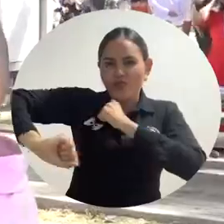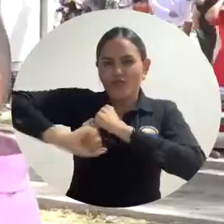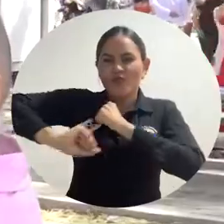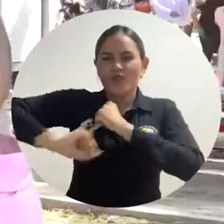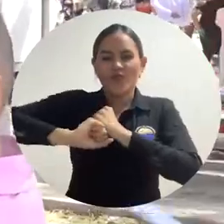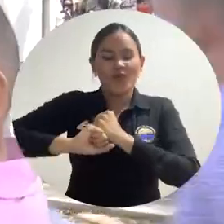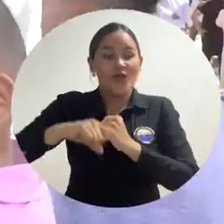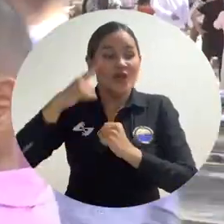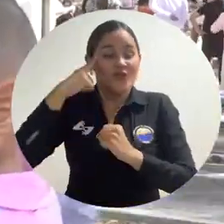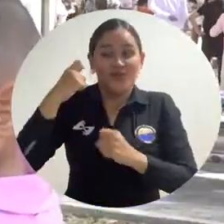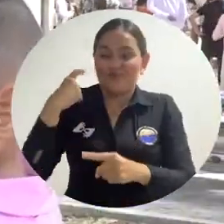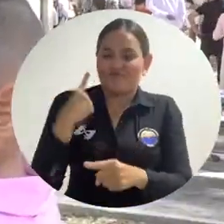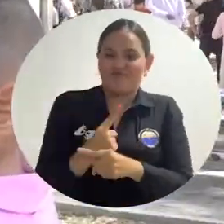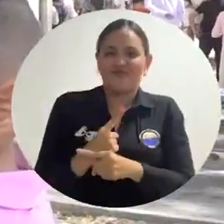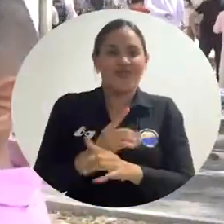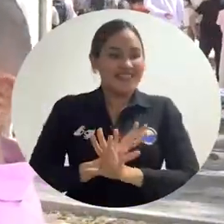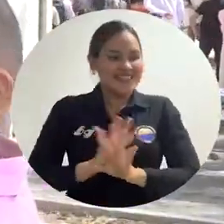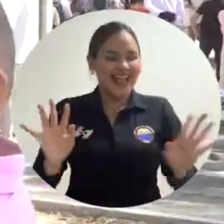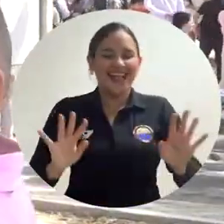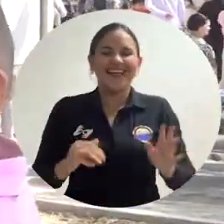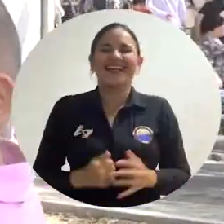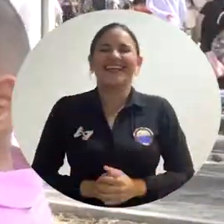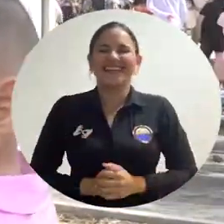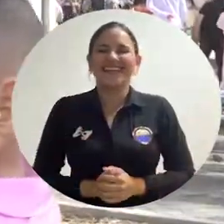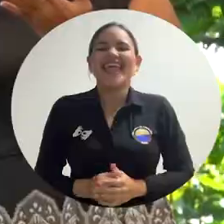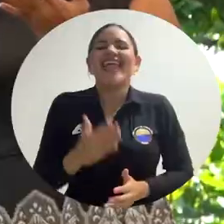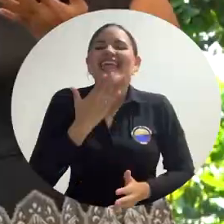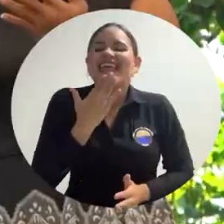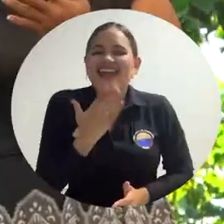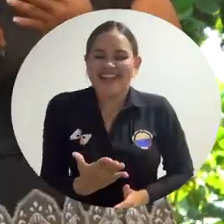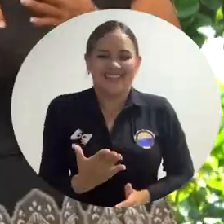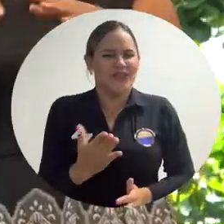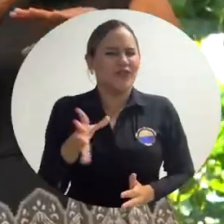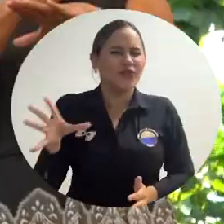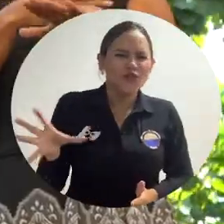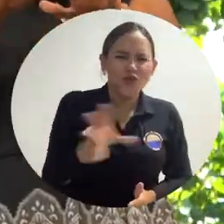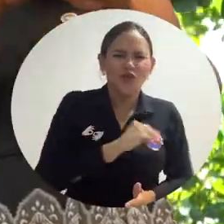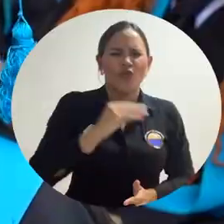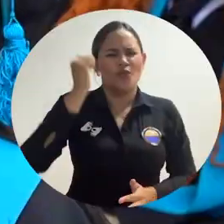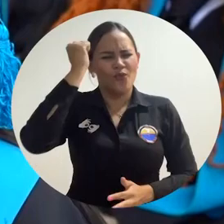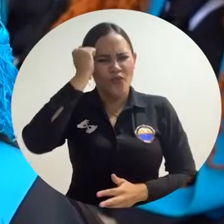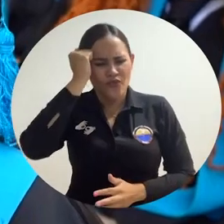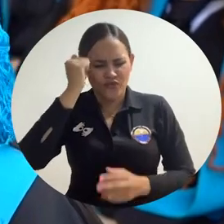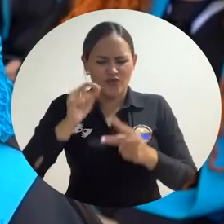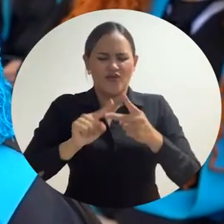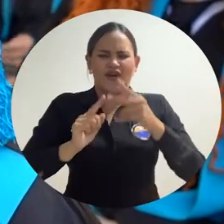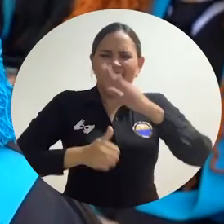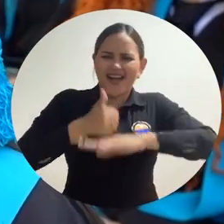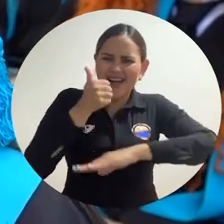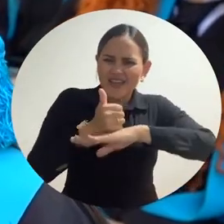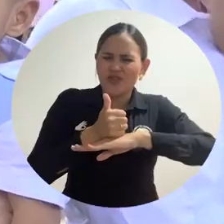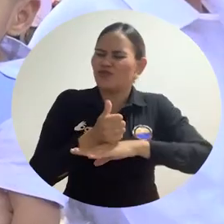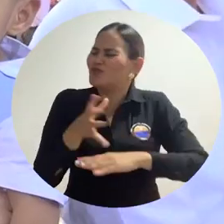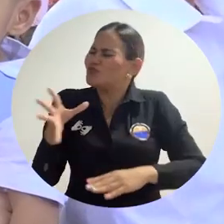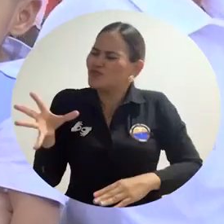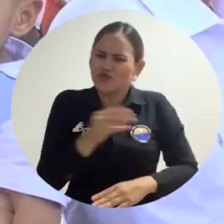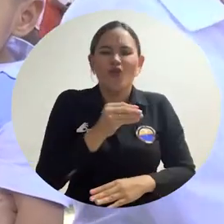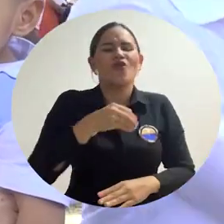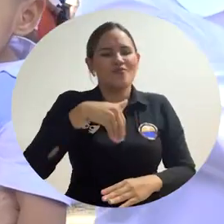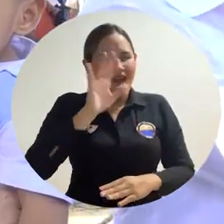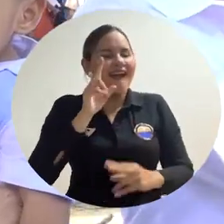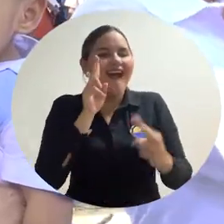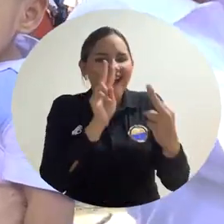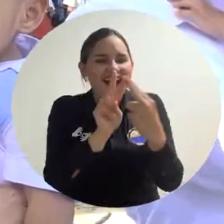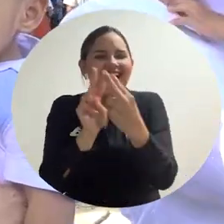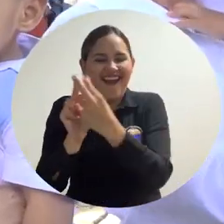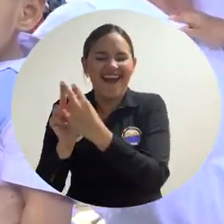mano para lograr conseguir mi sueño y que hoy por hoy se hace realidad. Gracias a todos los profesores, el rector y todos